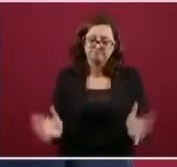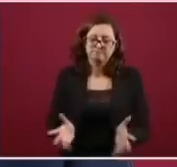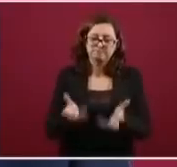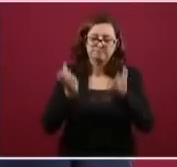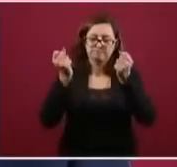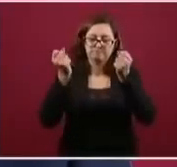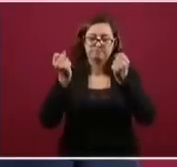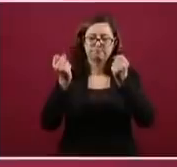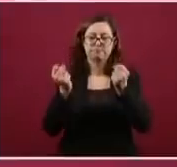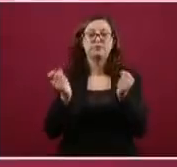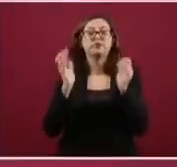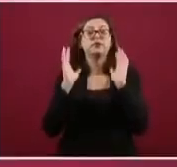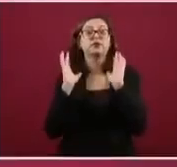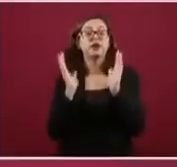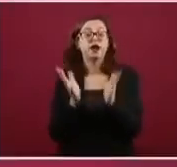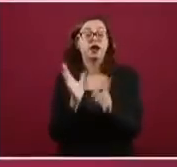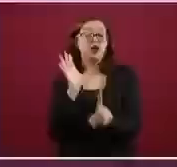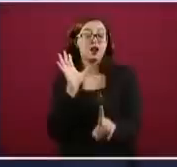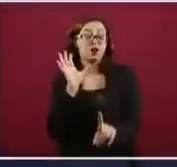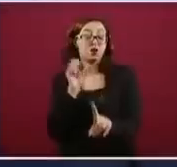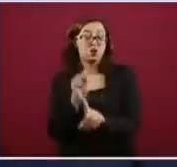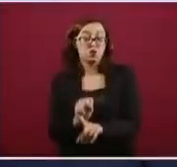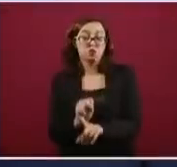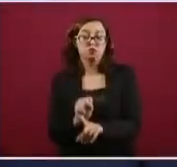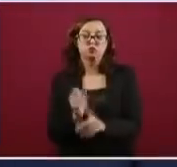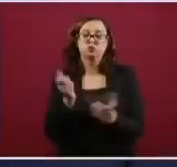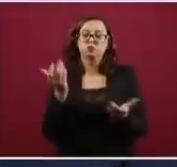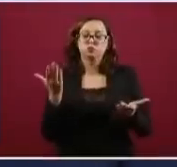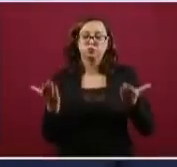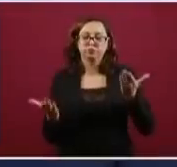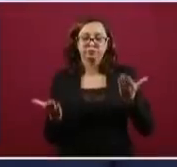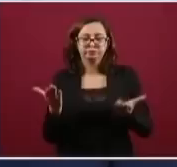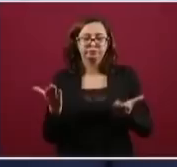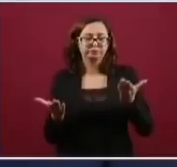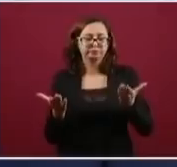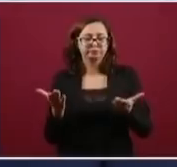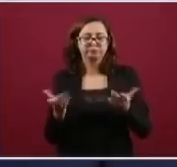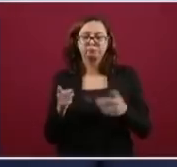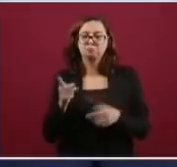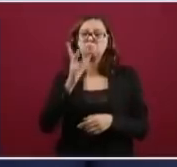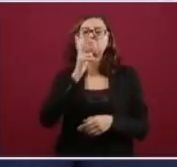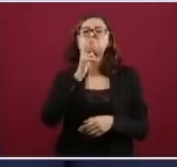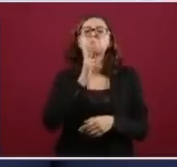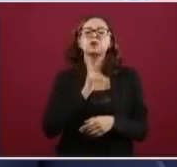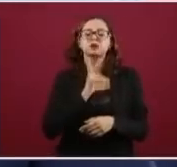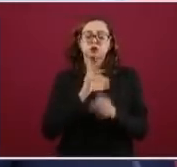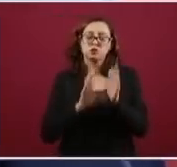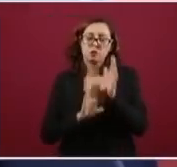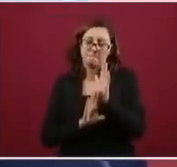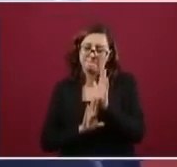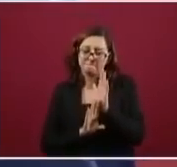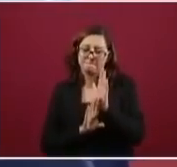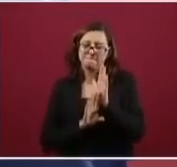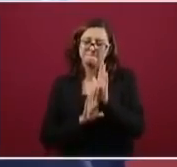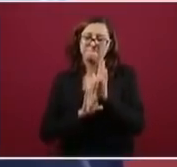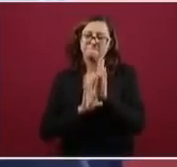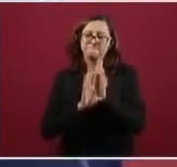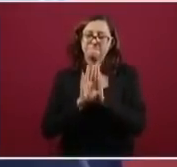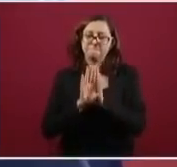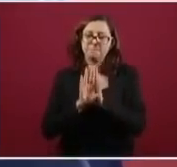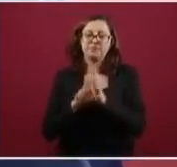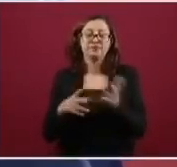ya se logró estabilizar la producción petrolera lo que no se había logrado